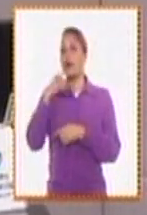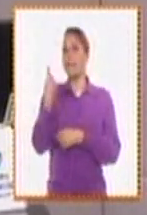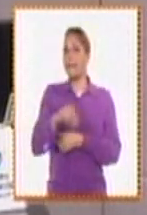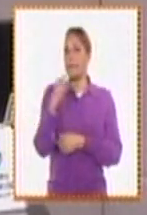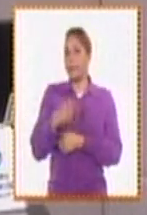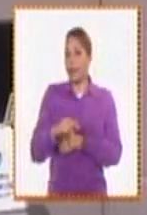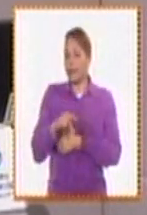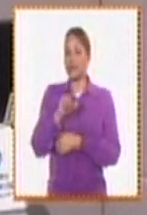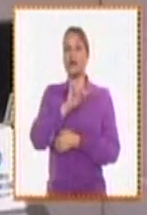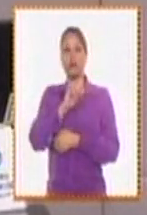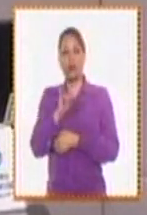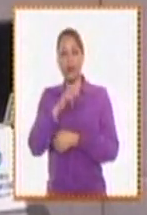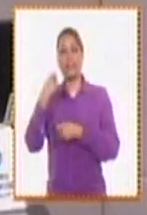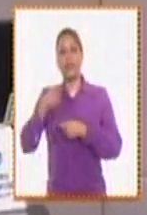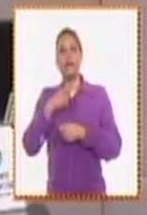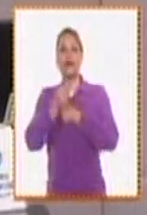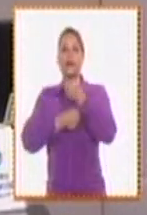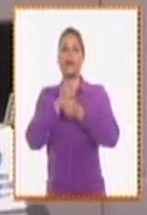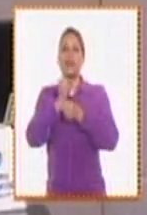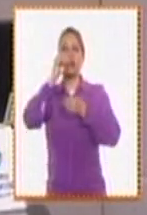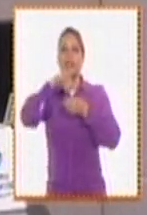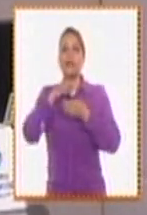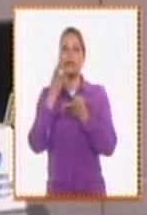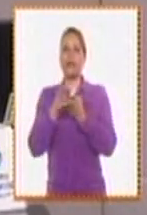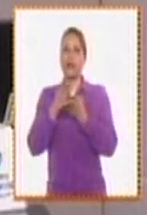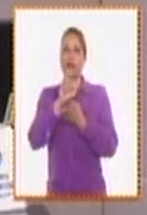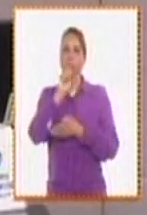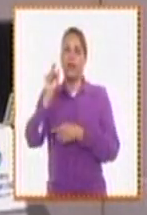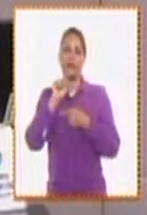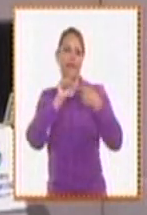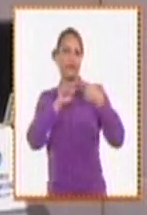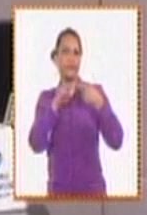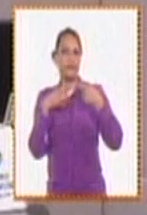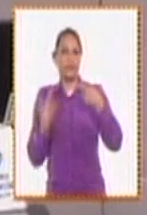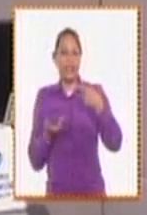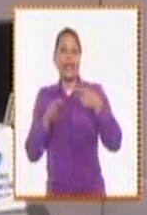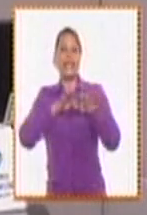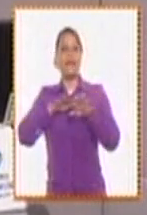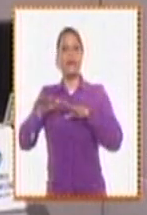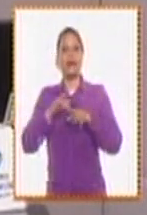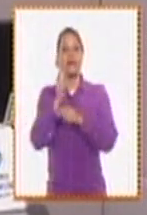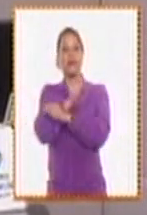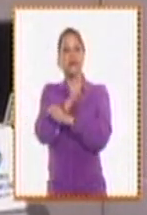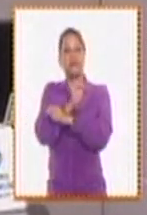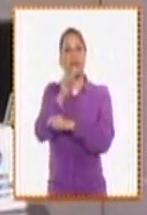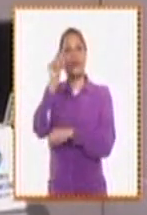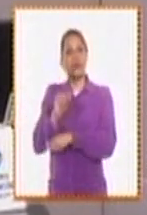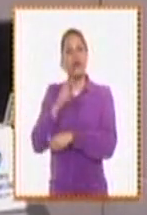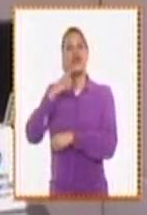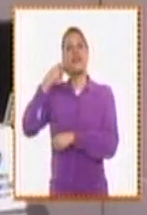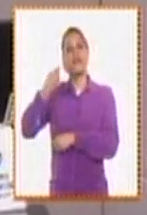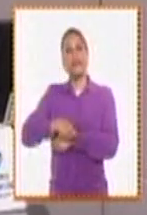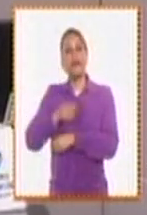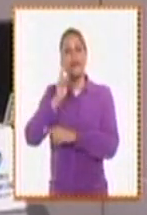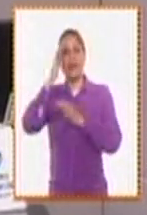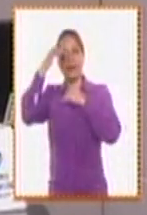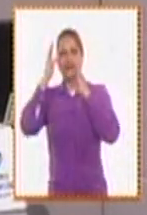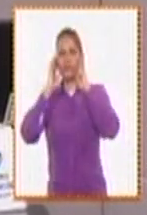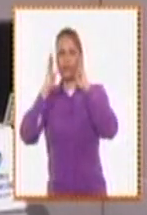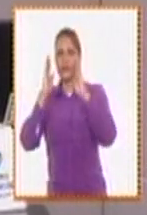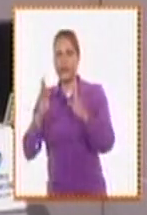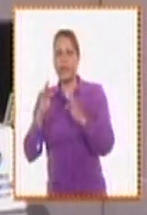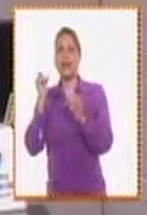cada uno de los territorios e instituciones. En primer lugar, nos arroja que la preparación del docente tiene que estar enfocada